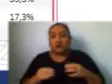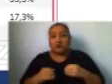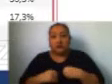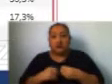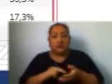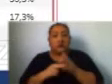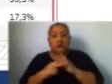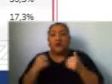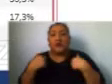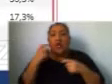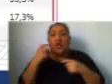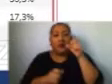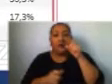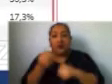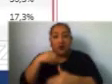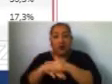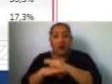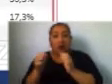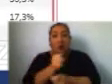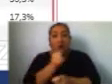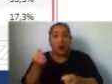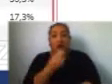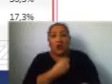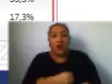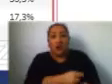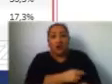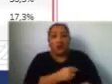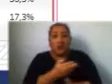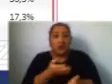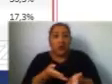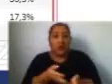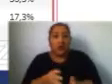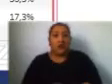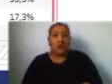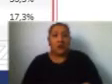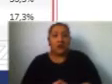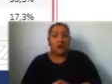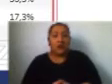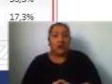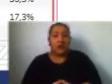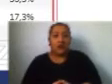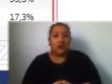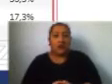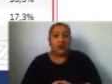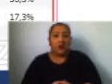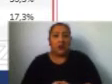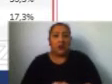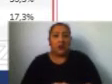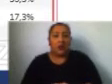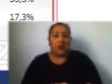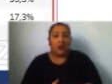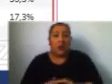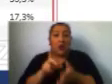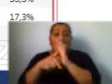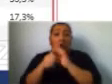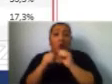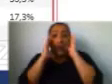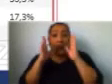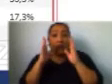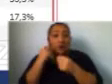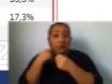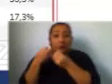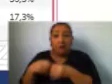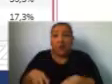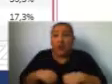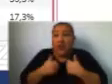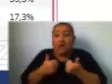tener a los pacientes en las puertas de los hospitales y a partir de ello que no sean atendidos, inclusive perdiendo la vida, pese a que se